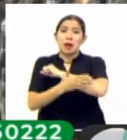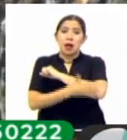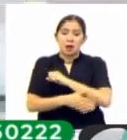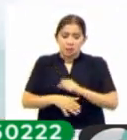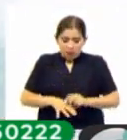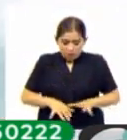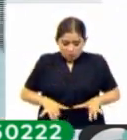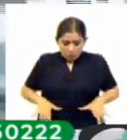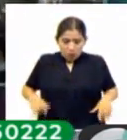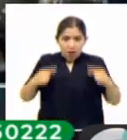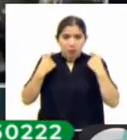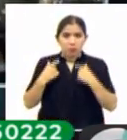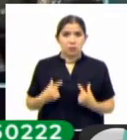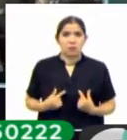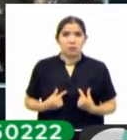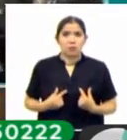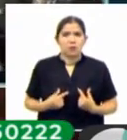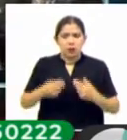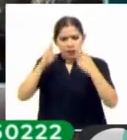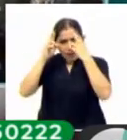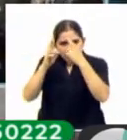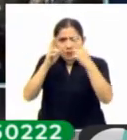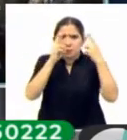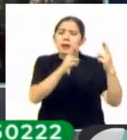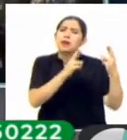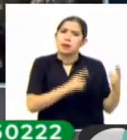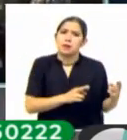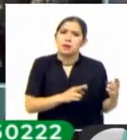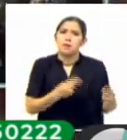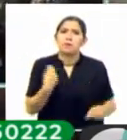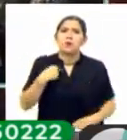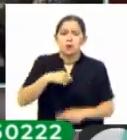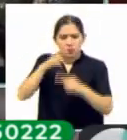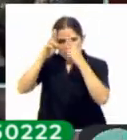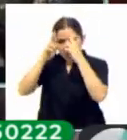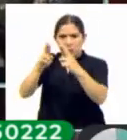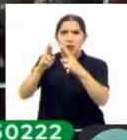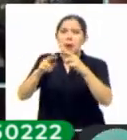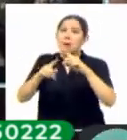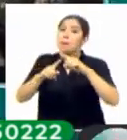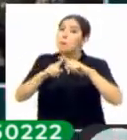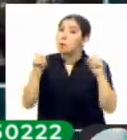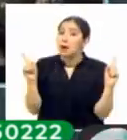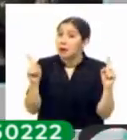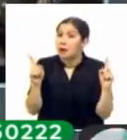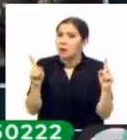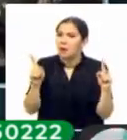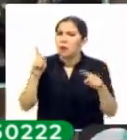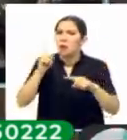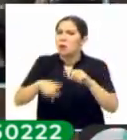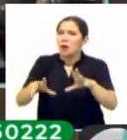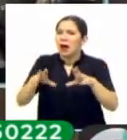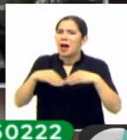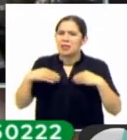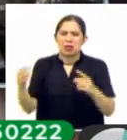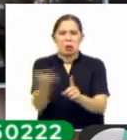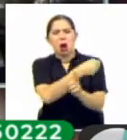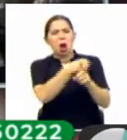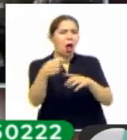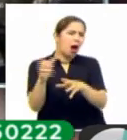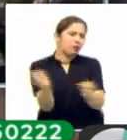de área rural, somos muy respetuosos, respetamos, pero tampoco que nos traten de esa